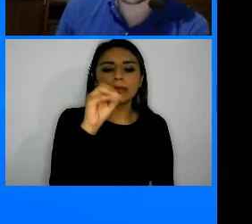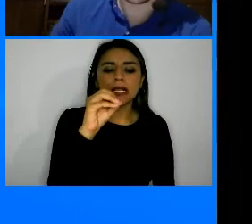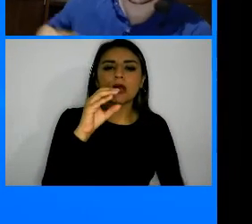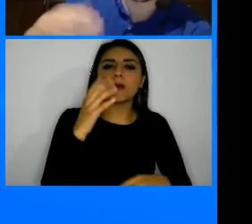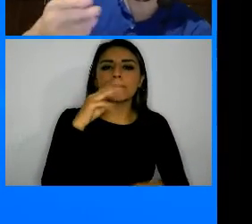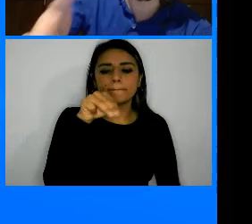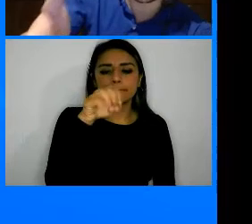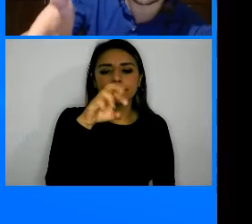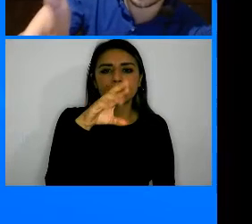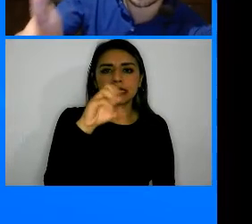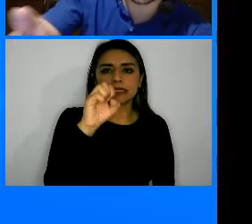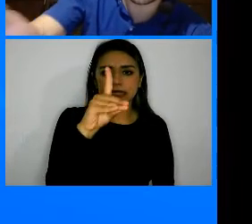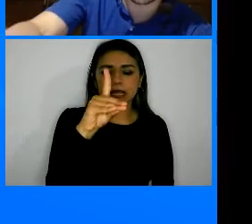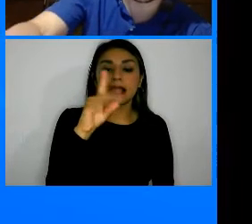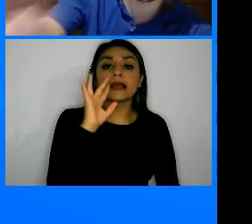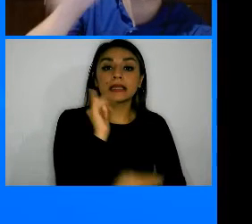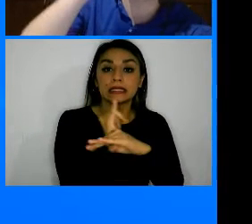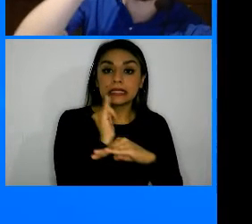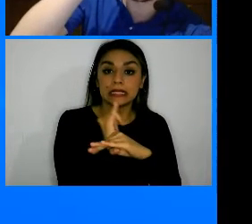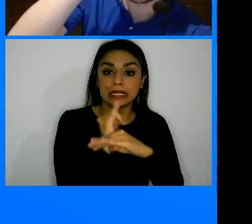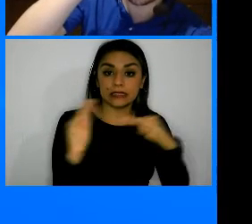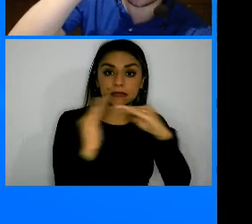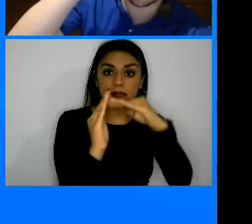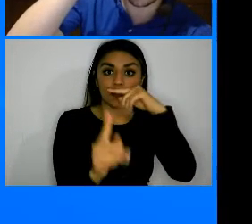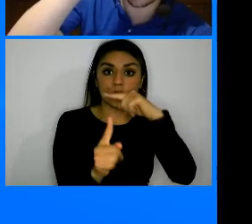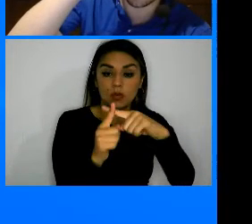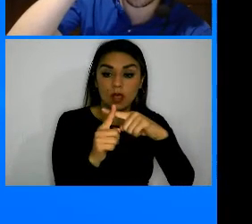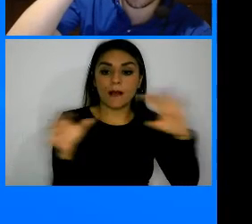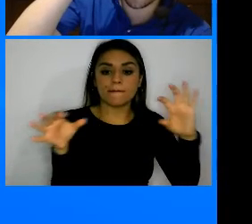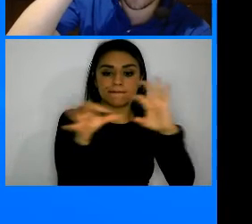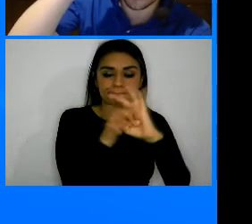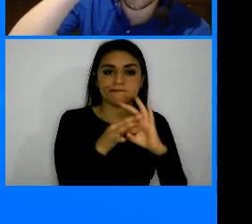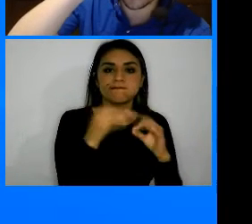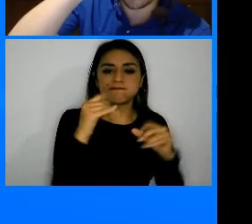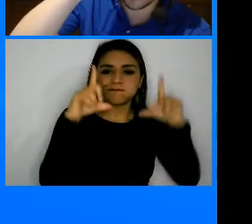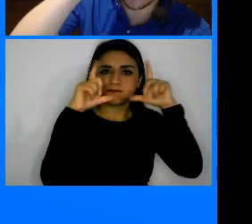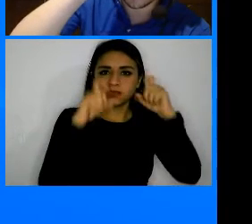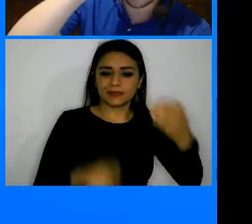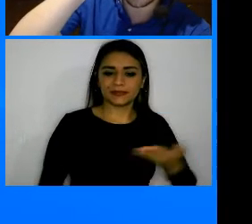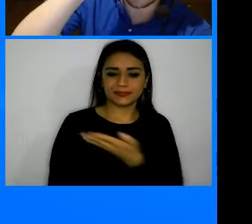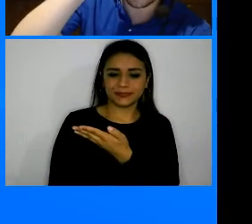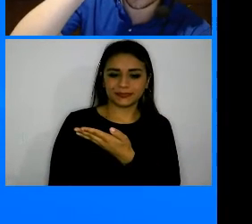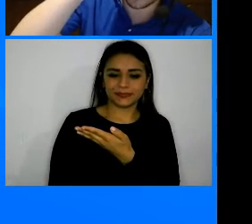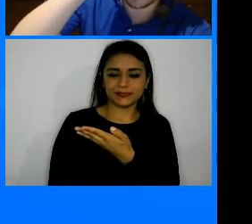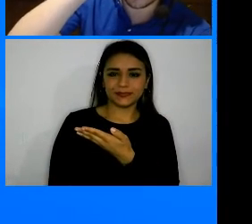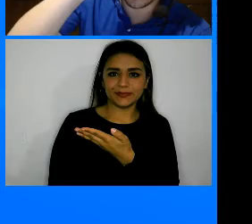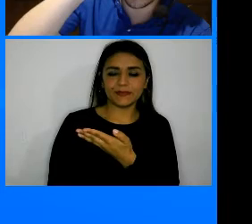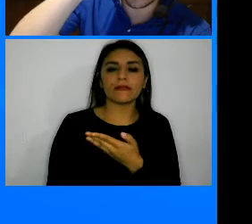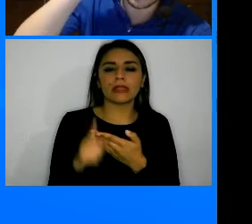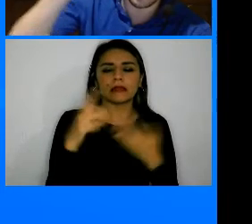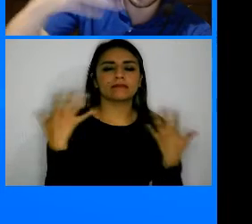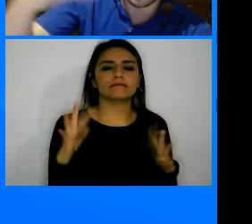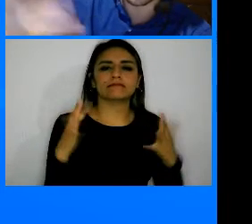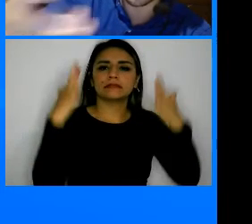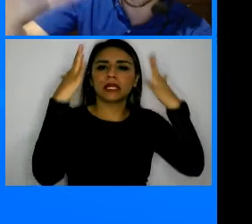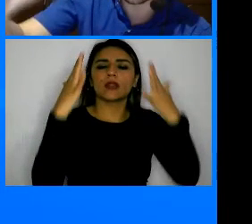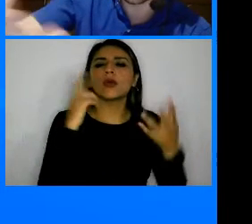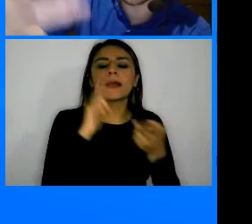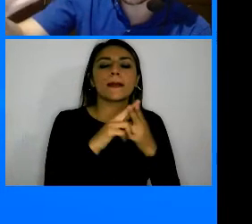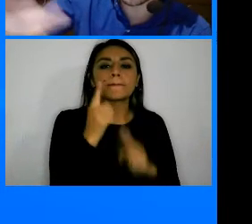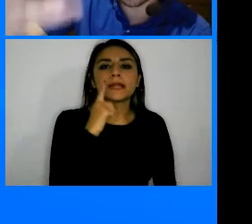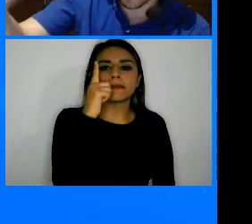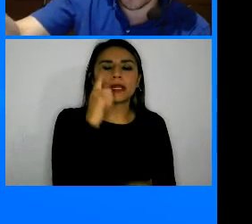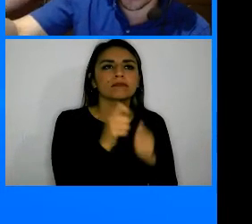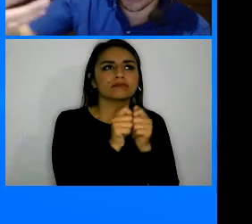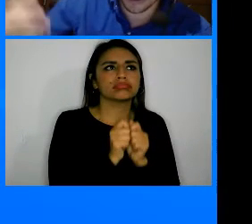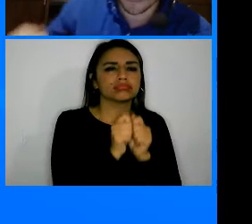Merced. De hecho, en la iglesia La Merced, que hace parte de este complejo y que aparece en la fotografía de abajo, se celebra la primera misa o el